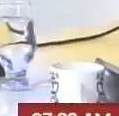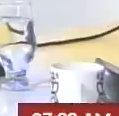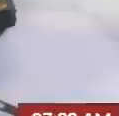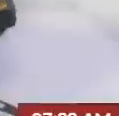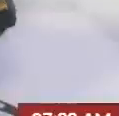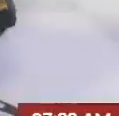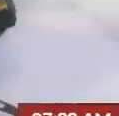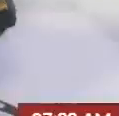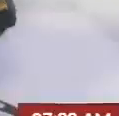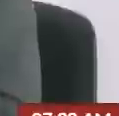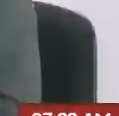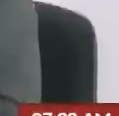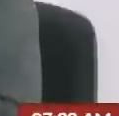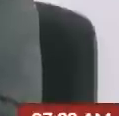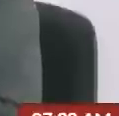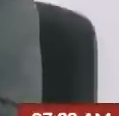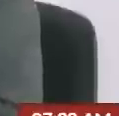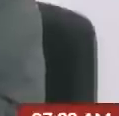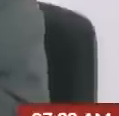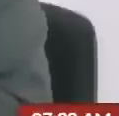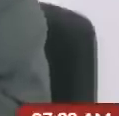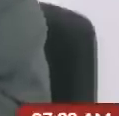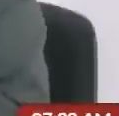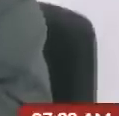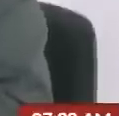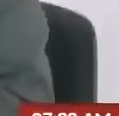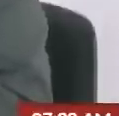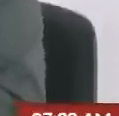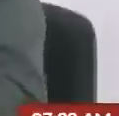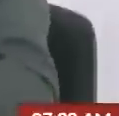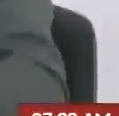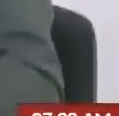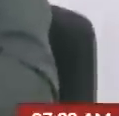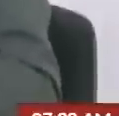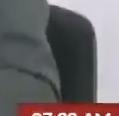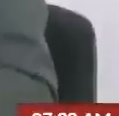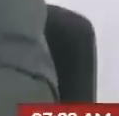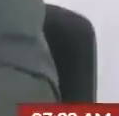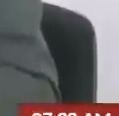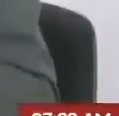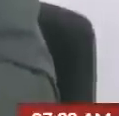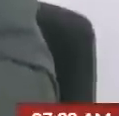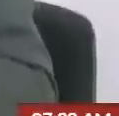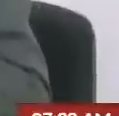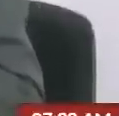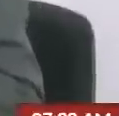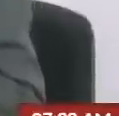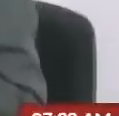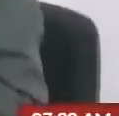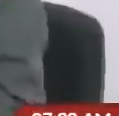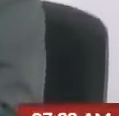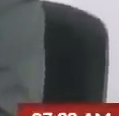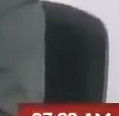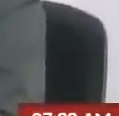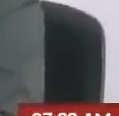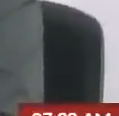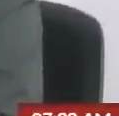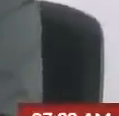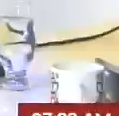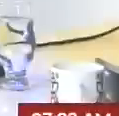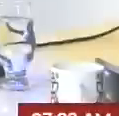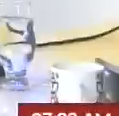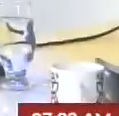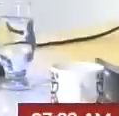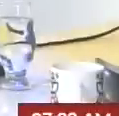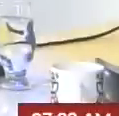Venezuela. Hola, hola, Venezuela. Tan particular, además. Tiempo sin visitar. Hola, hola, Venezuela. Sí. Parece